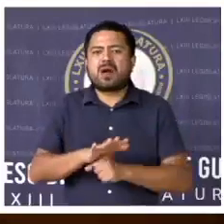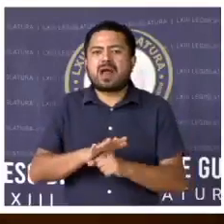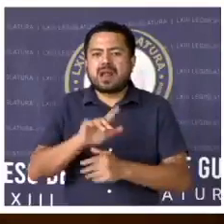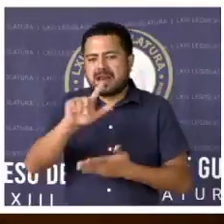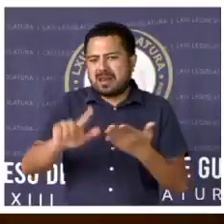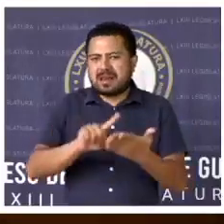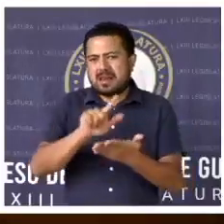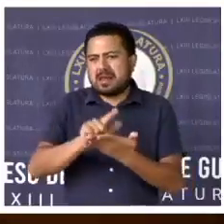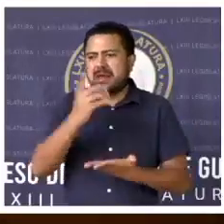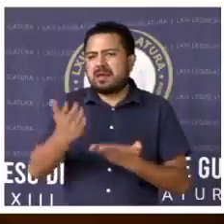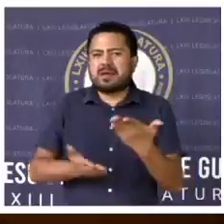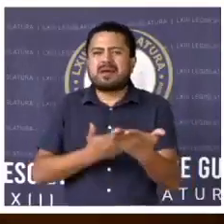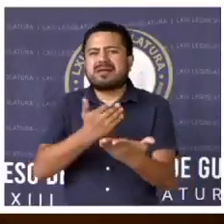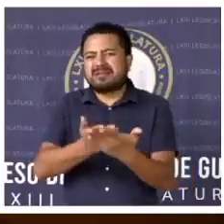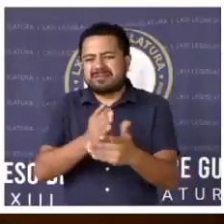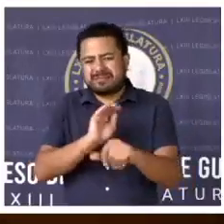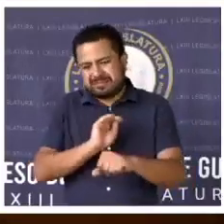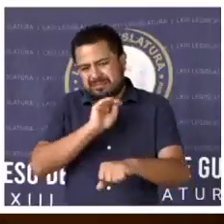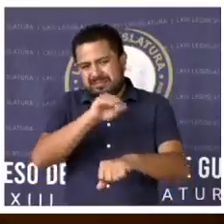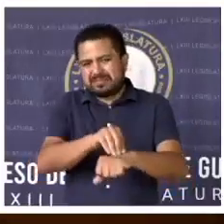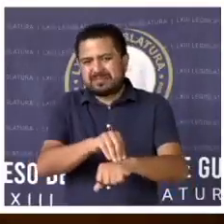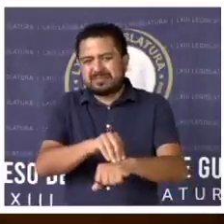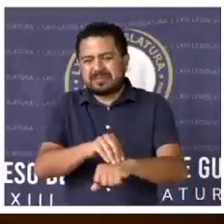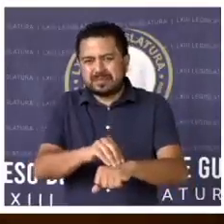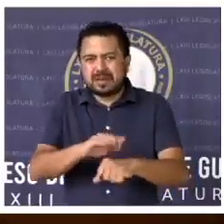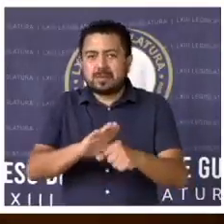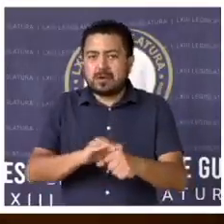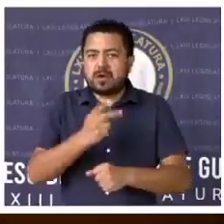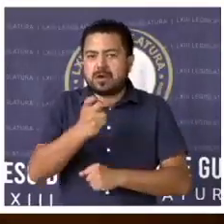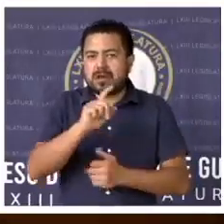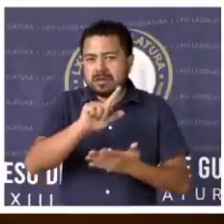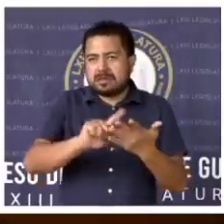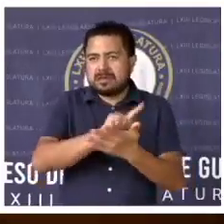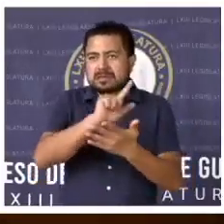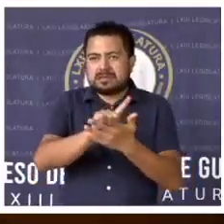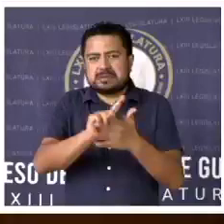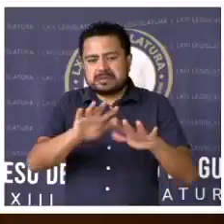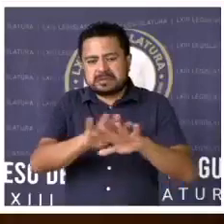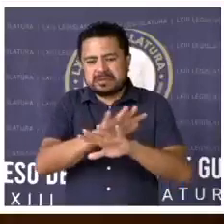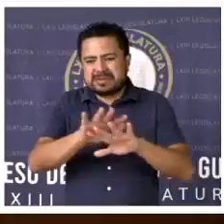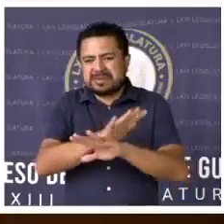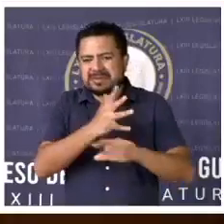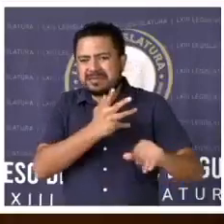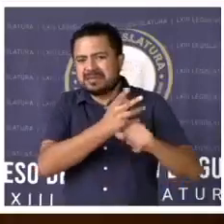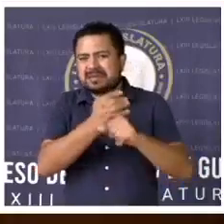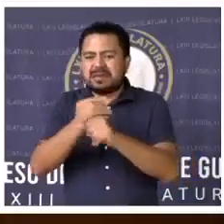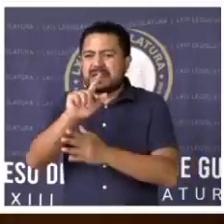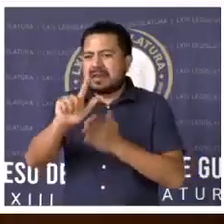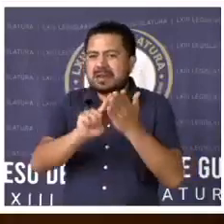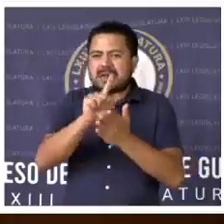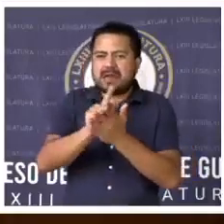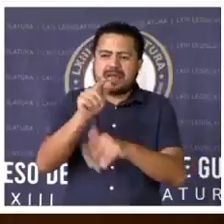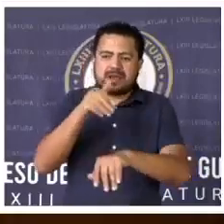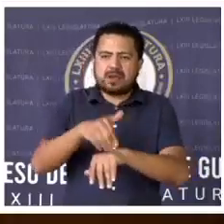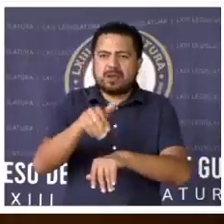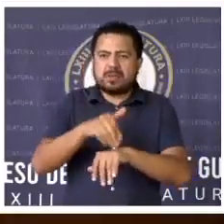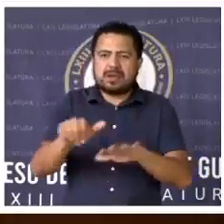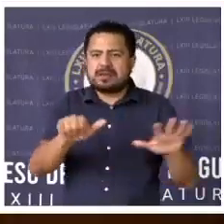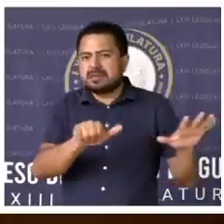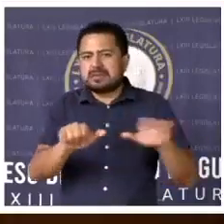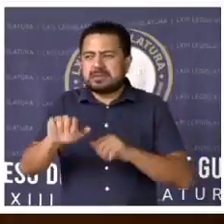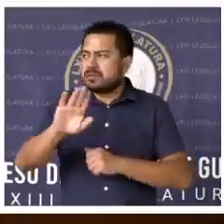iniciativa con proyecto de decreto por el que se reforman y adicionan diversas disposiciones de la ley número